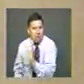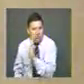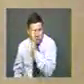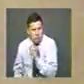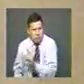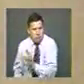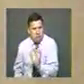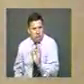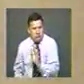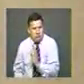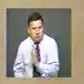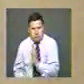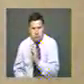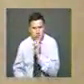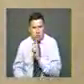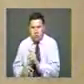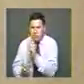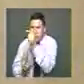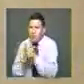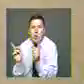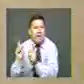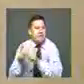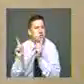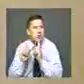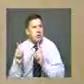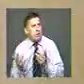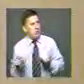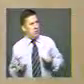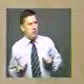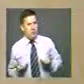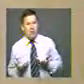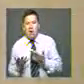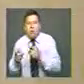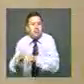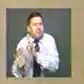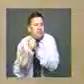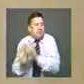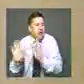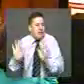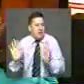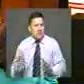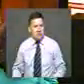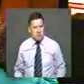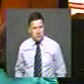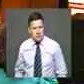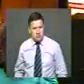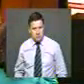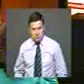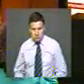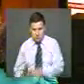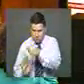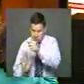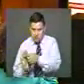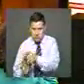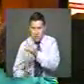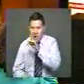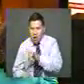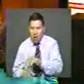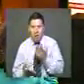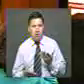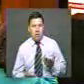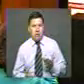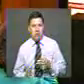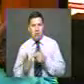que no constituyen una relación matrimonial, sino una relación atípica. Por ejemplo, tendrían el privilegio de no estar sometidas